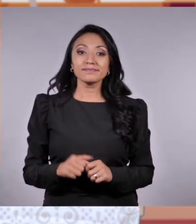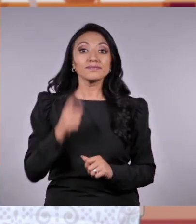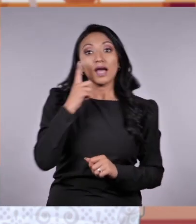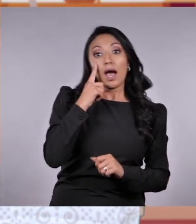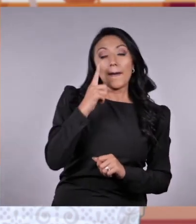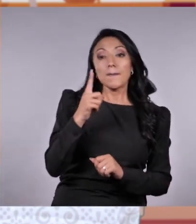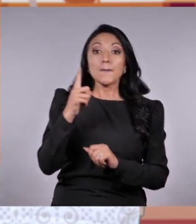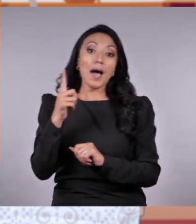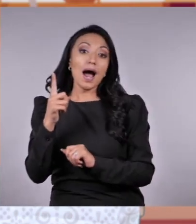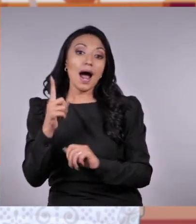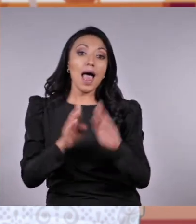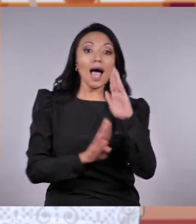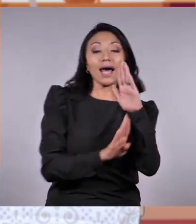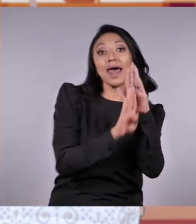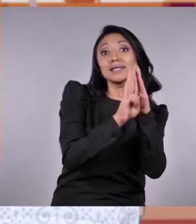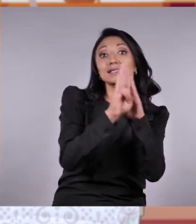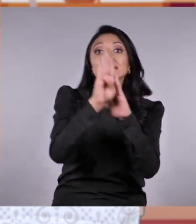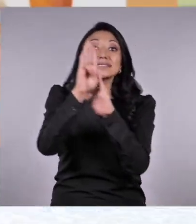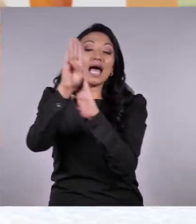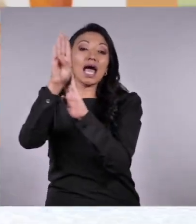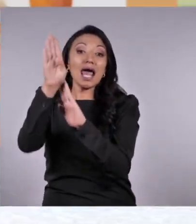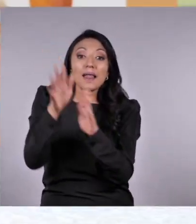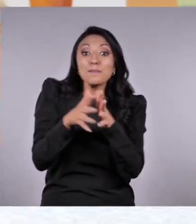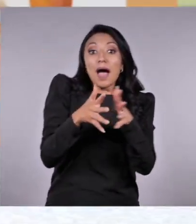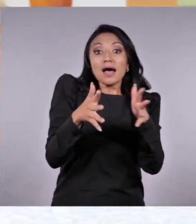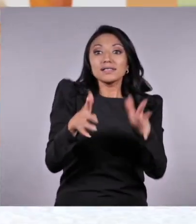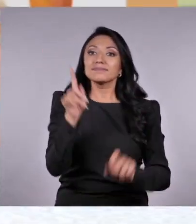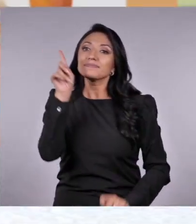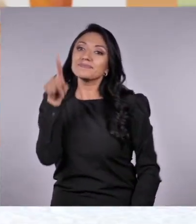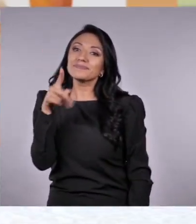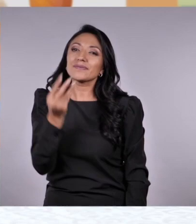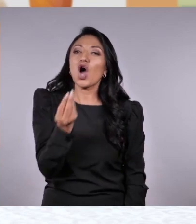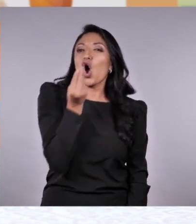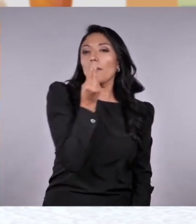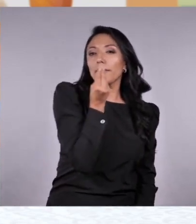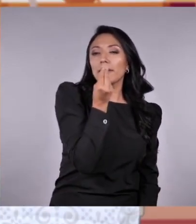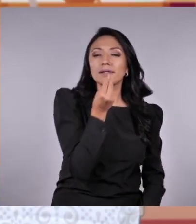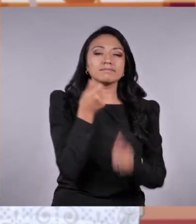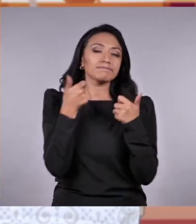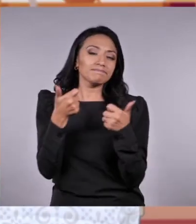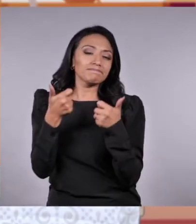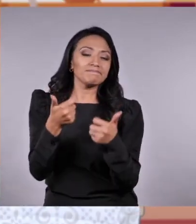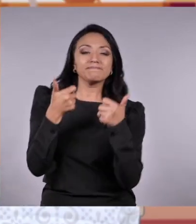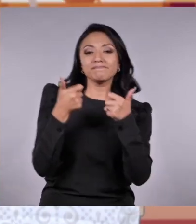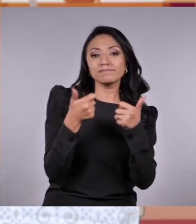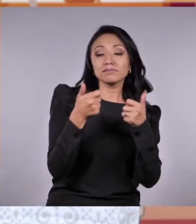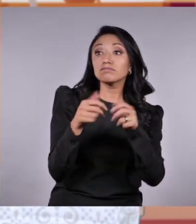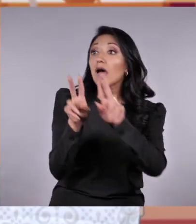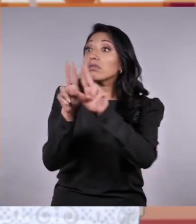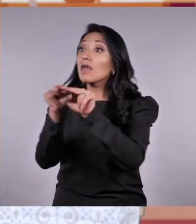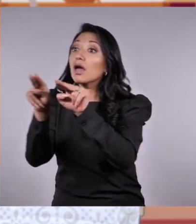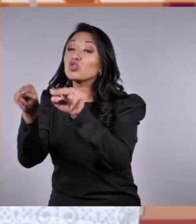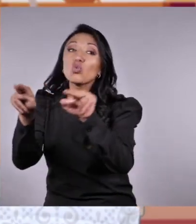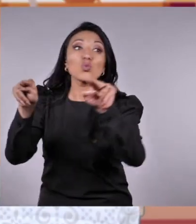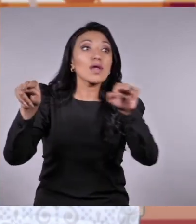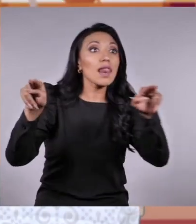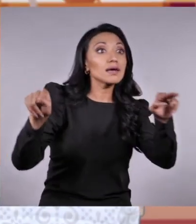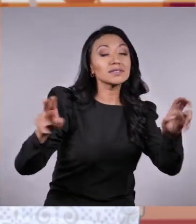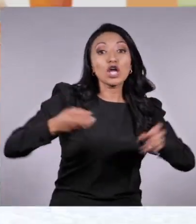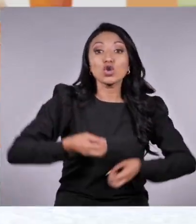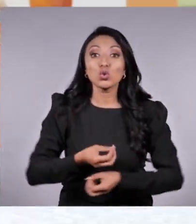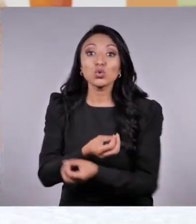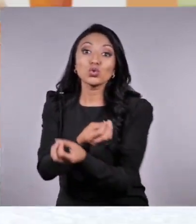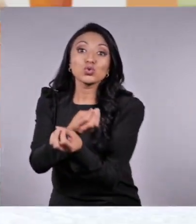Para crecer un montón, ton, ton, hay que alimentarse bien, bien, bien. La naturaleza te